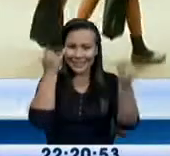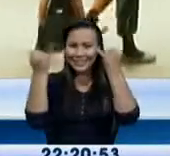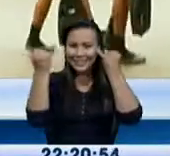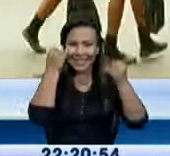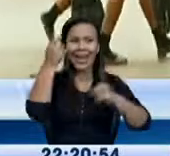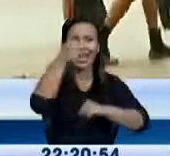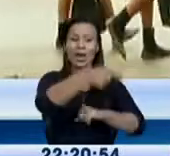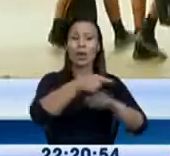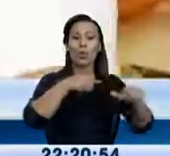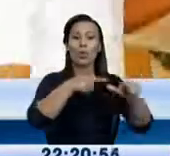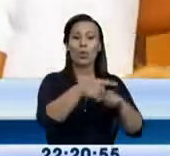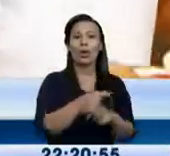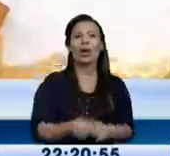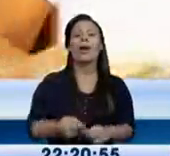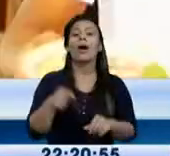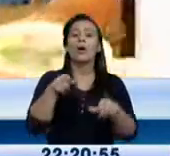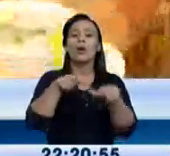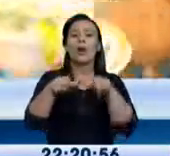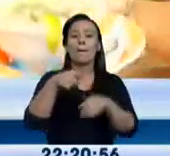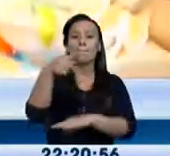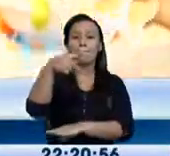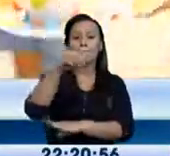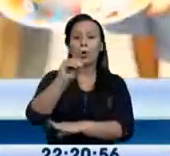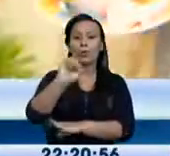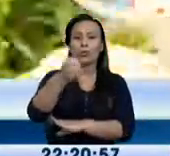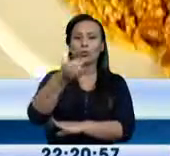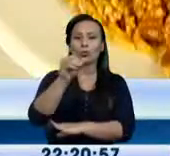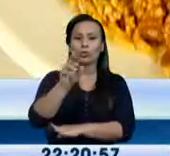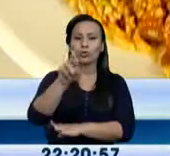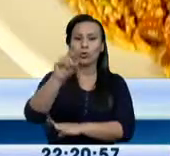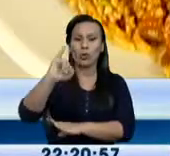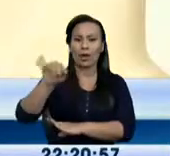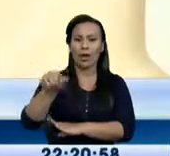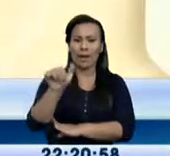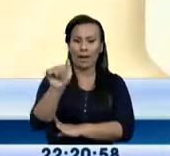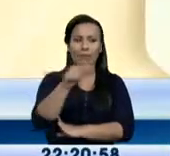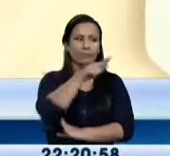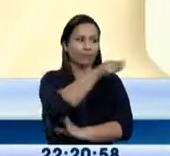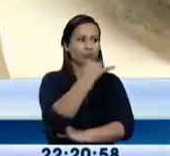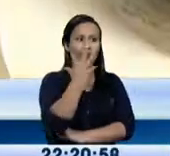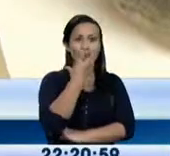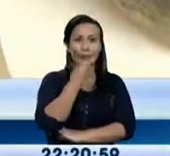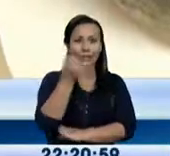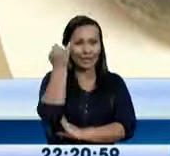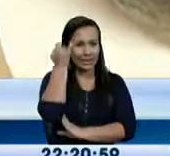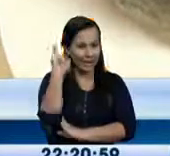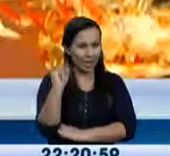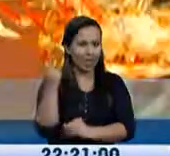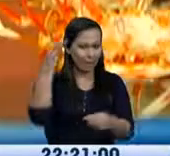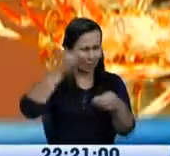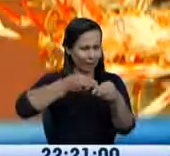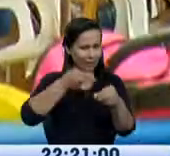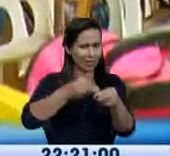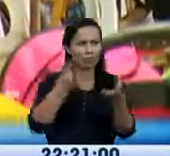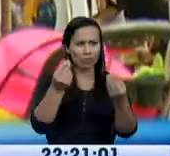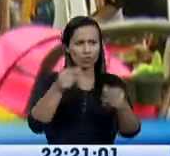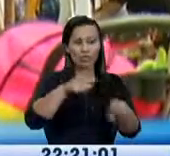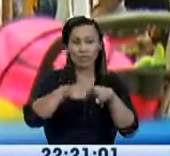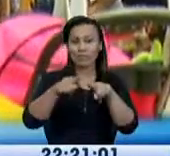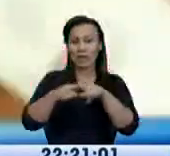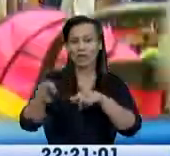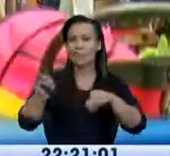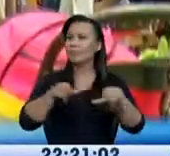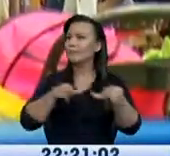muchísimo es Data Pozora, porque indudablemente Playa Varadero es un sitio ideal para el turista, porque encuentra una